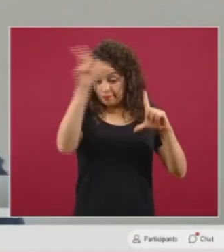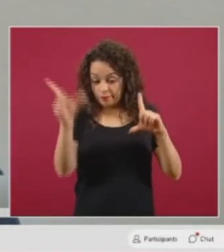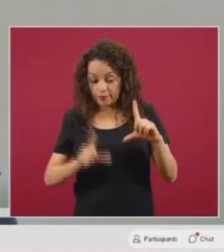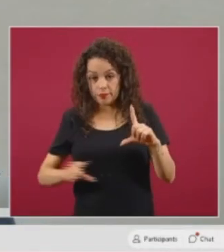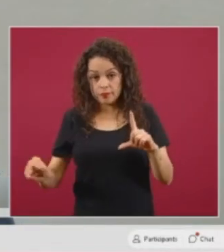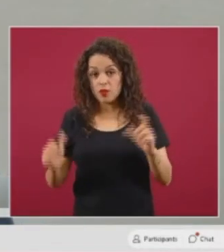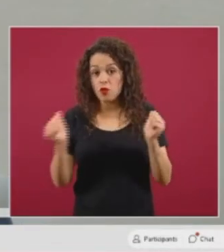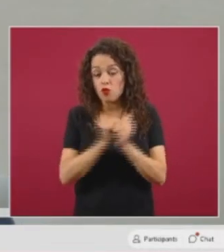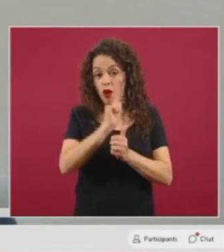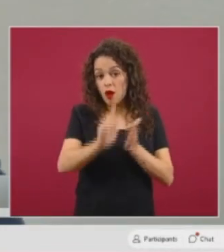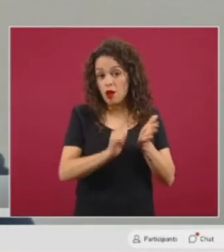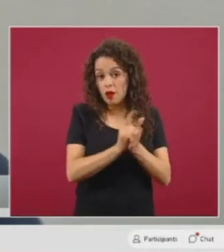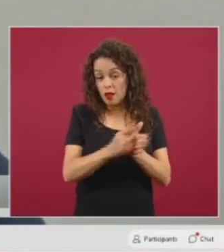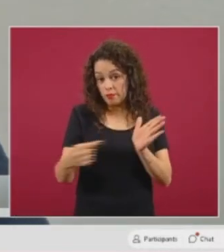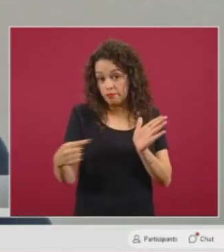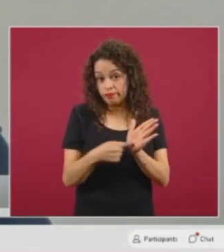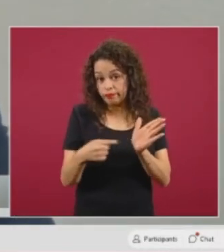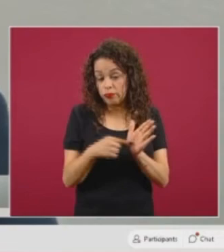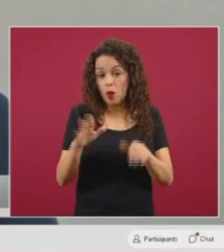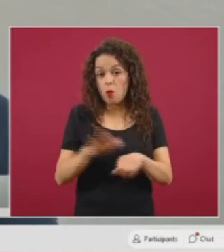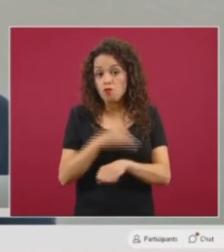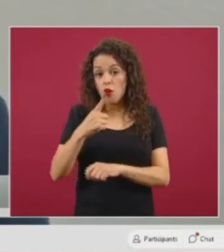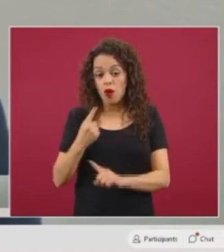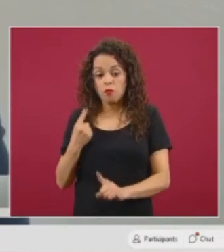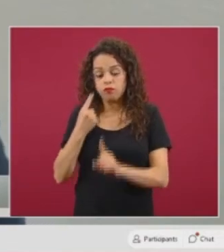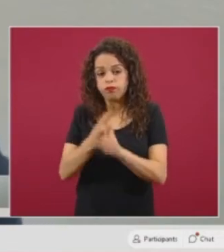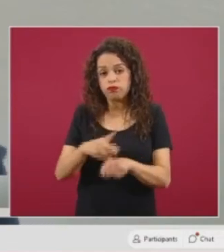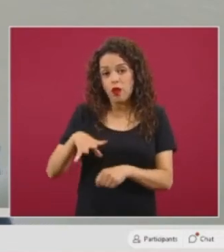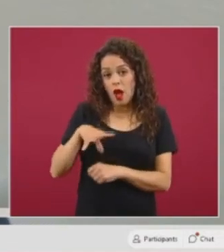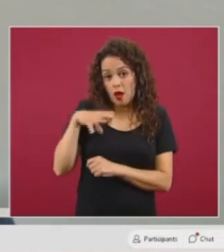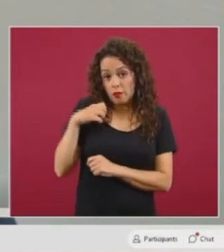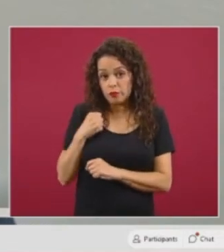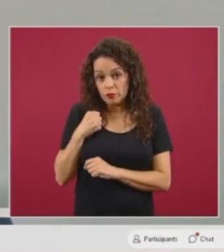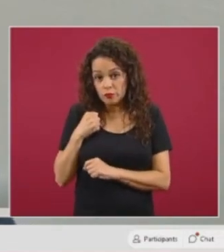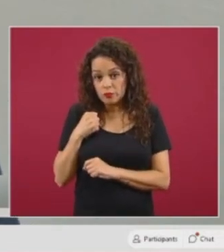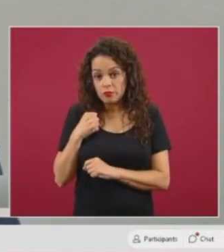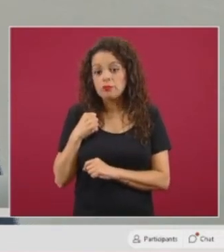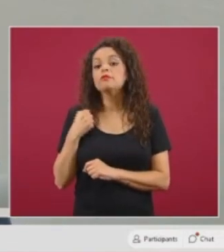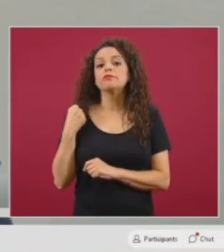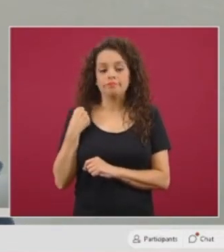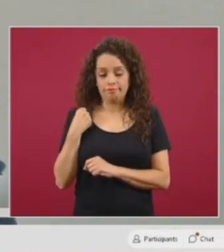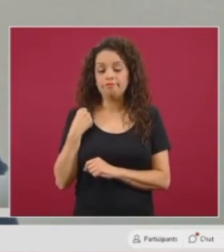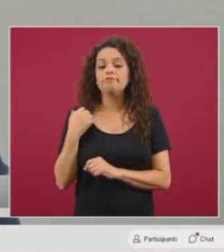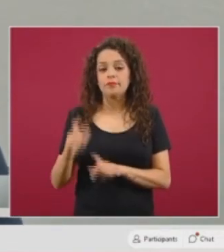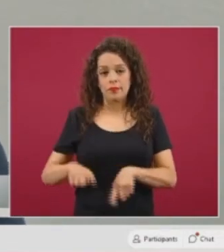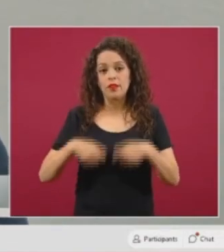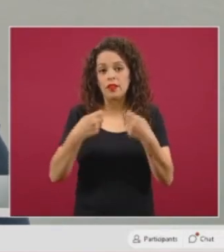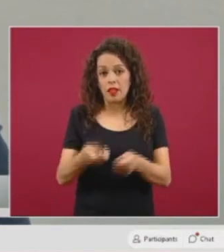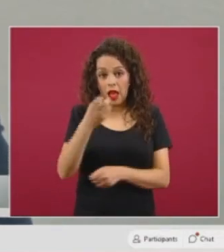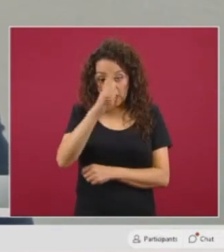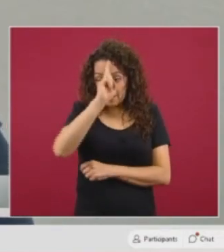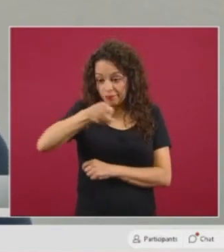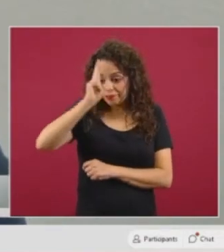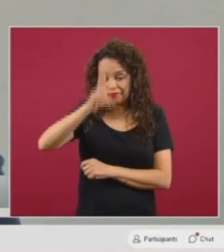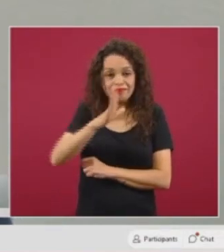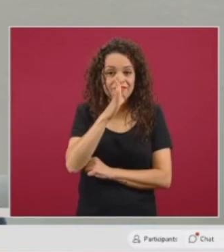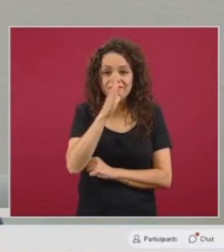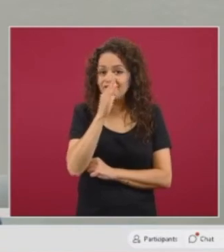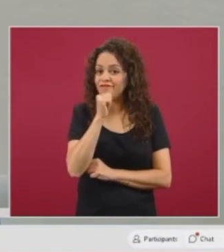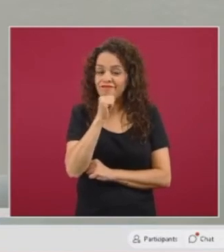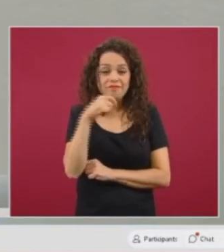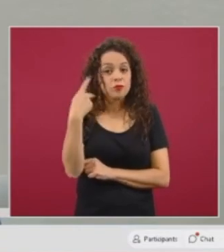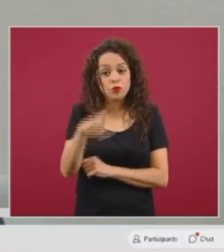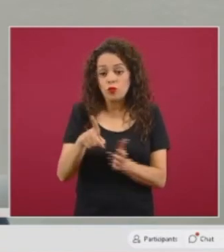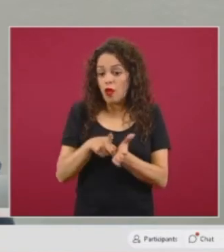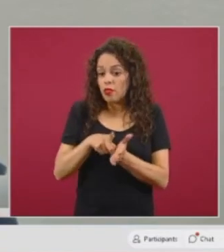de violación tiene que implementarse. No podemos estar negando ese derecho a quienes